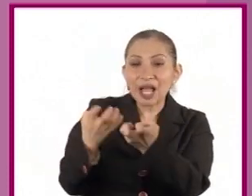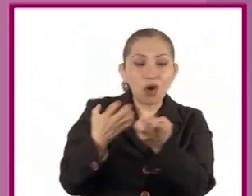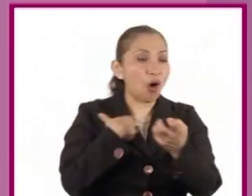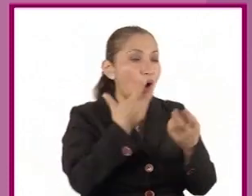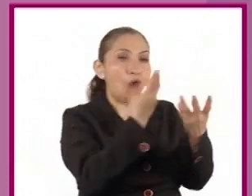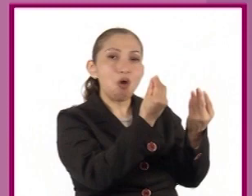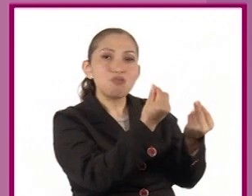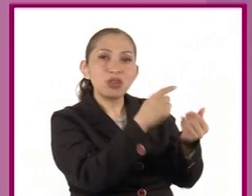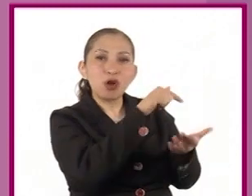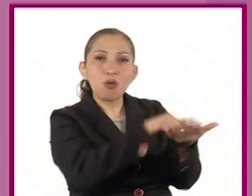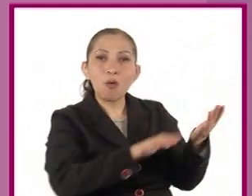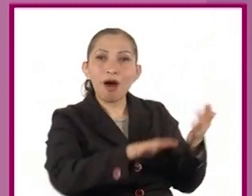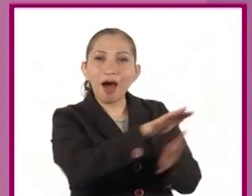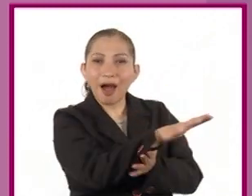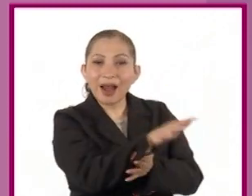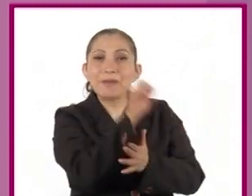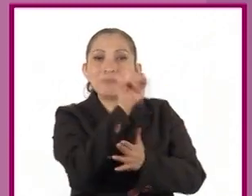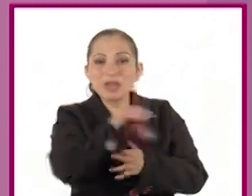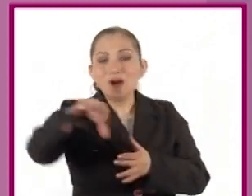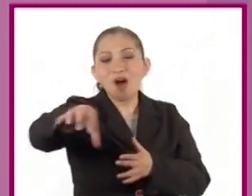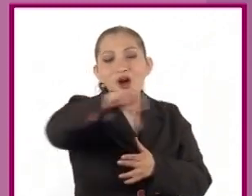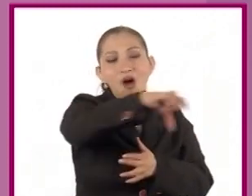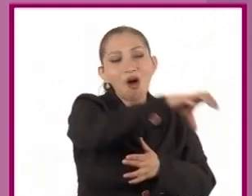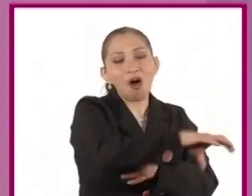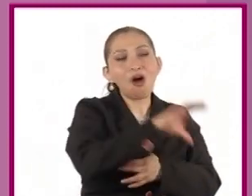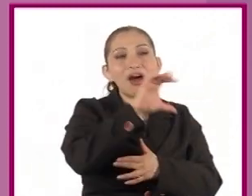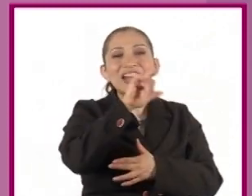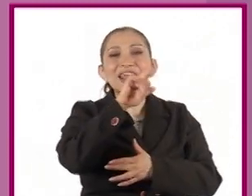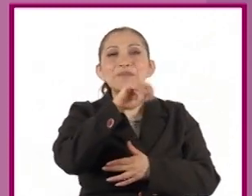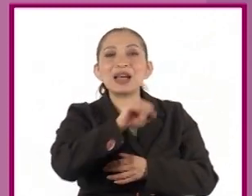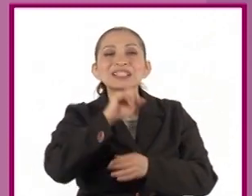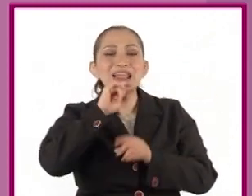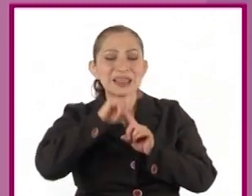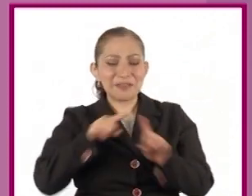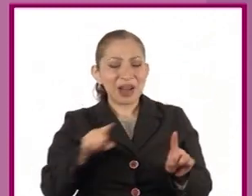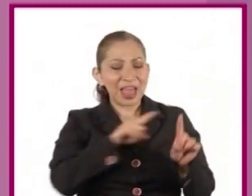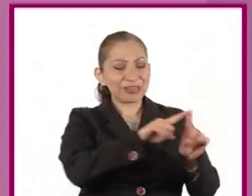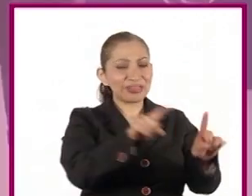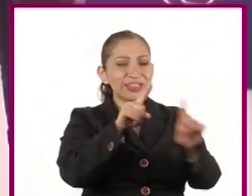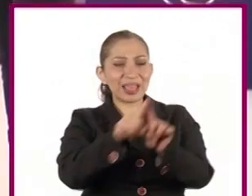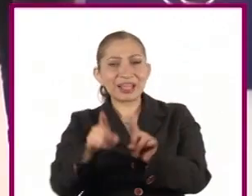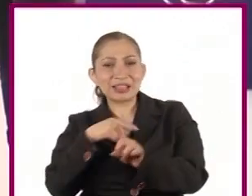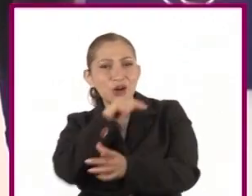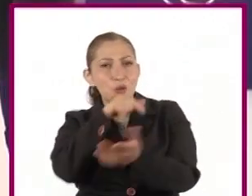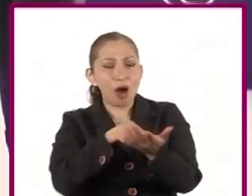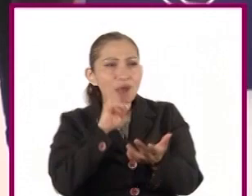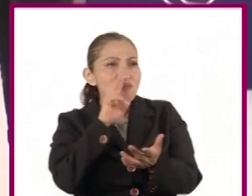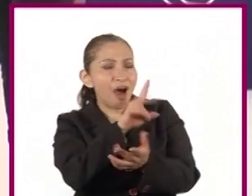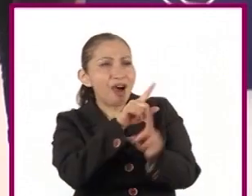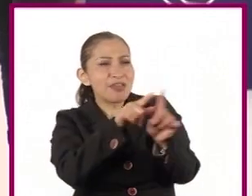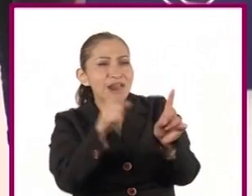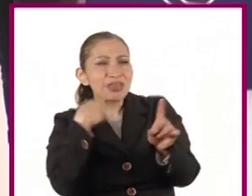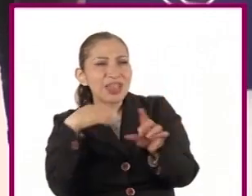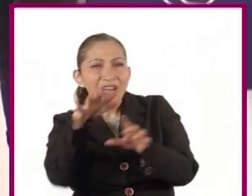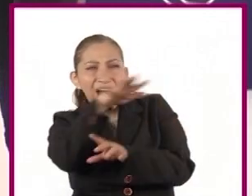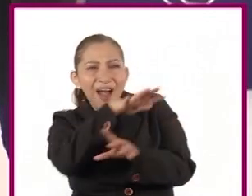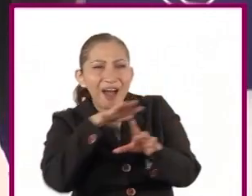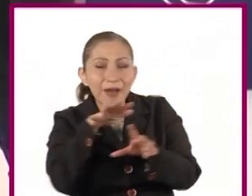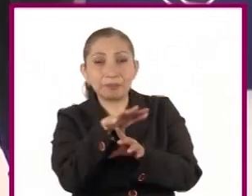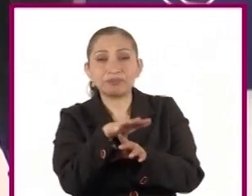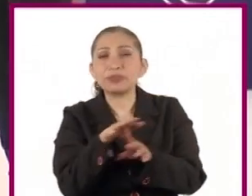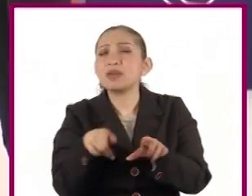que intervienen en la conformación de los climas y en el origen de los diferentes tipos de paisaje. Pero, ¿cómo